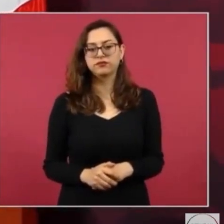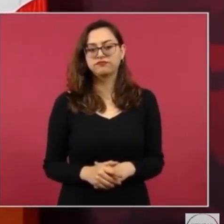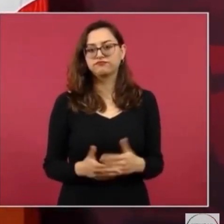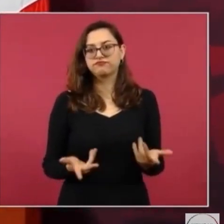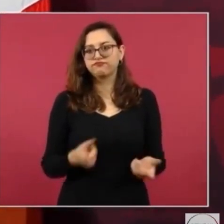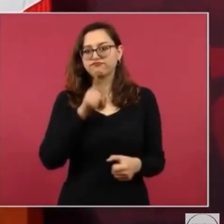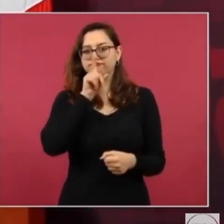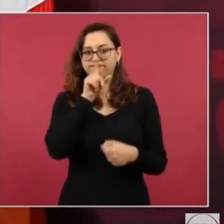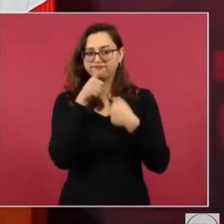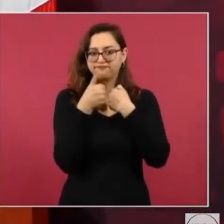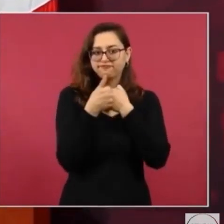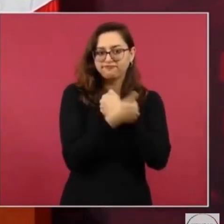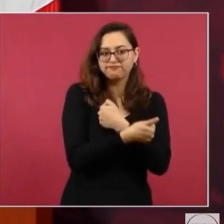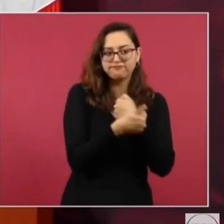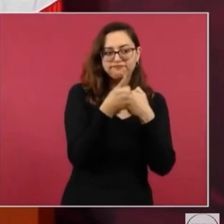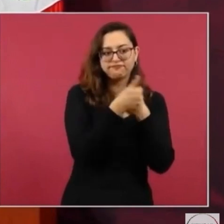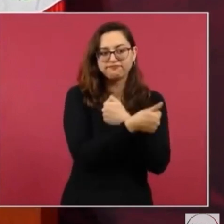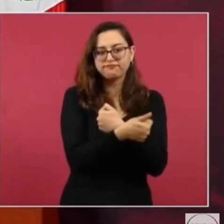alcahuetes del régimen,